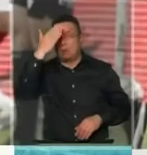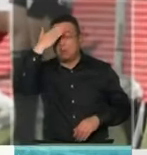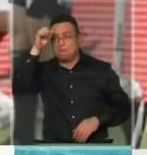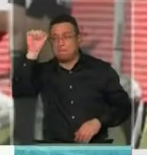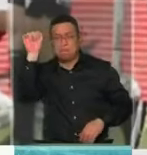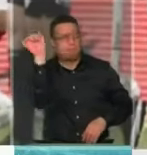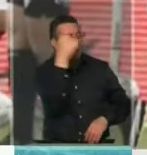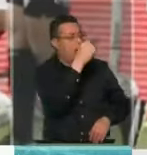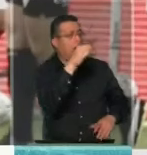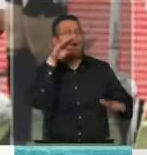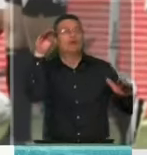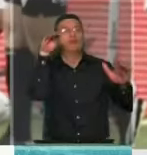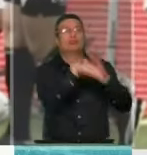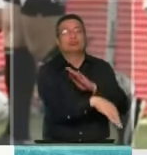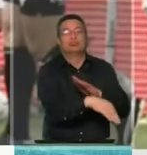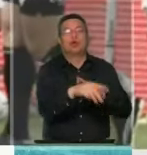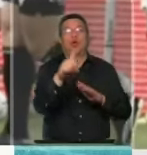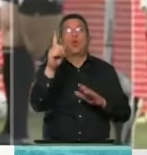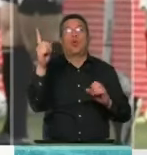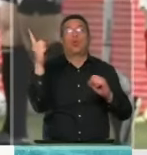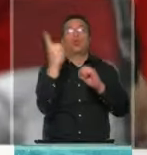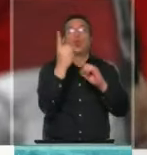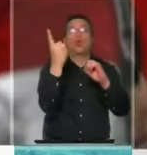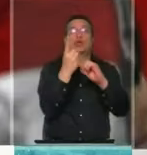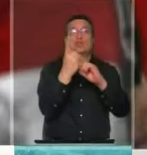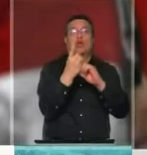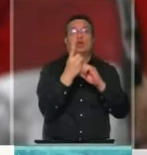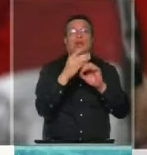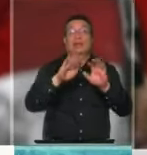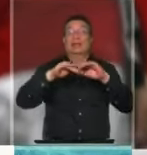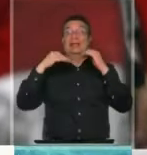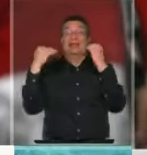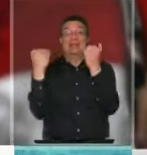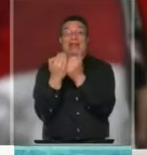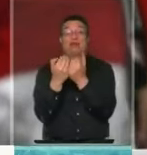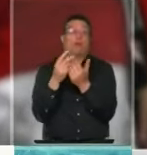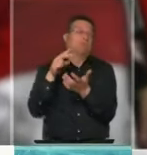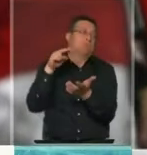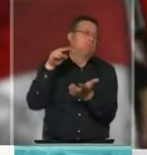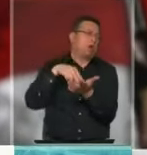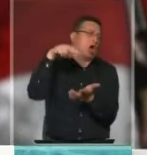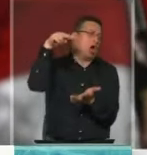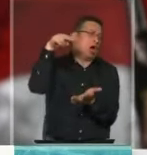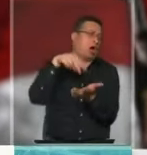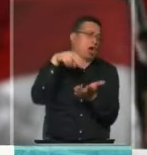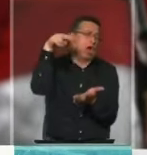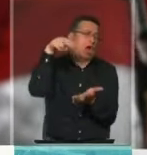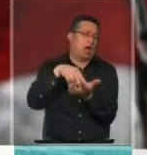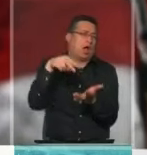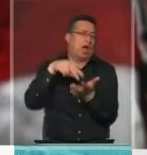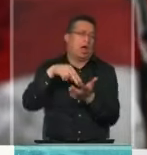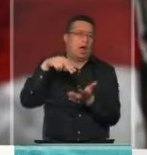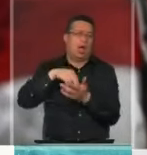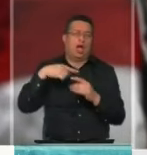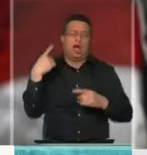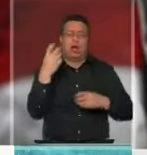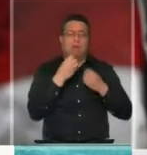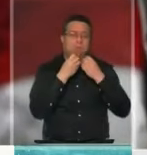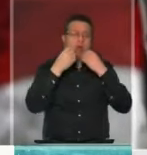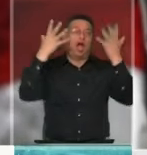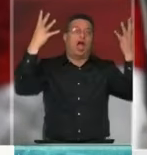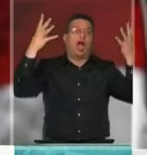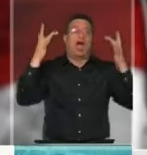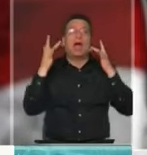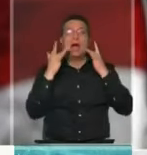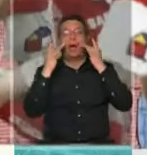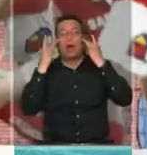el 1-0, el único tanto de este partido, y el Estadio Monumental que se transformó en una verdadera caldera. Fue una explosión de alegría, muchísimo